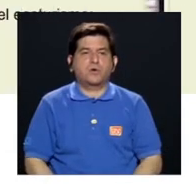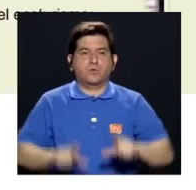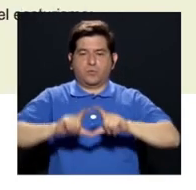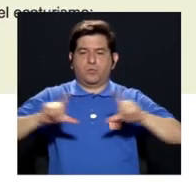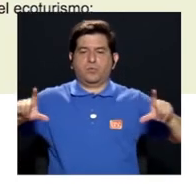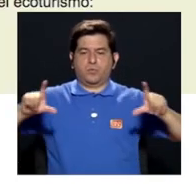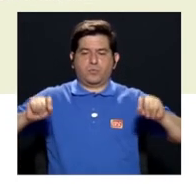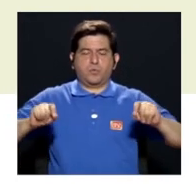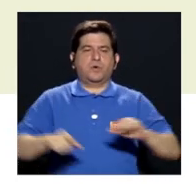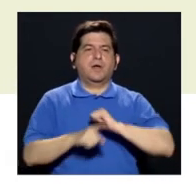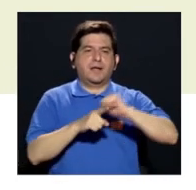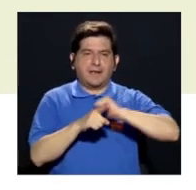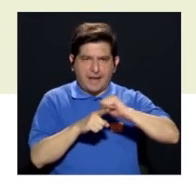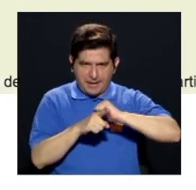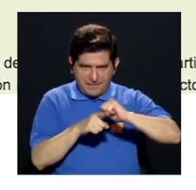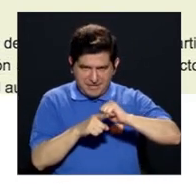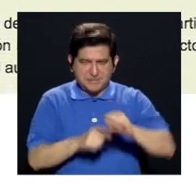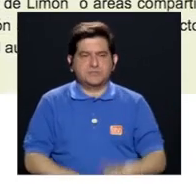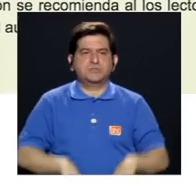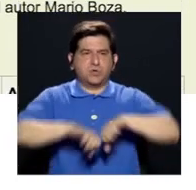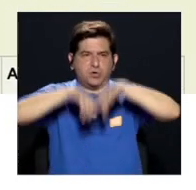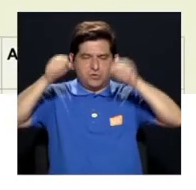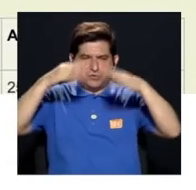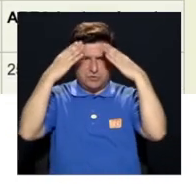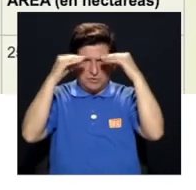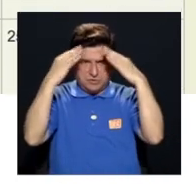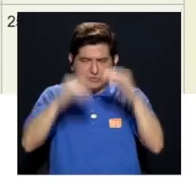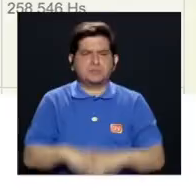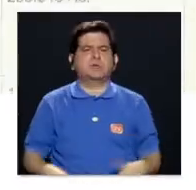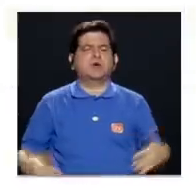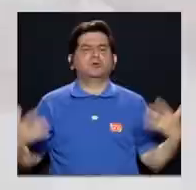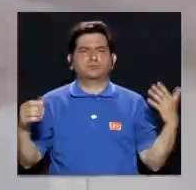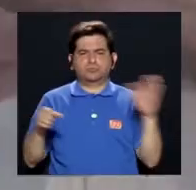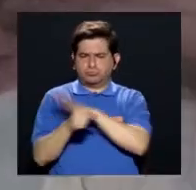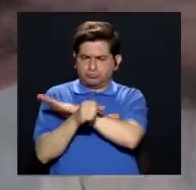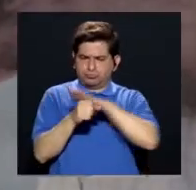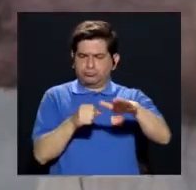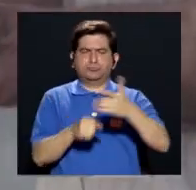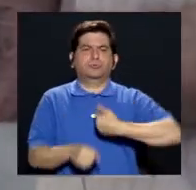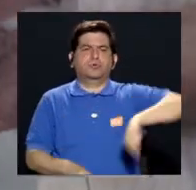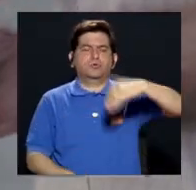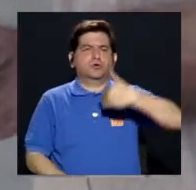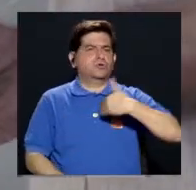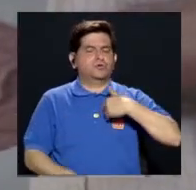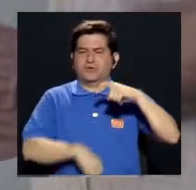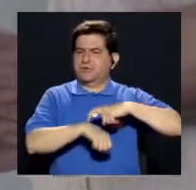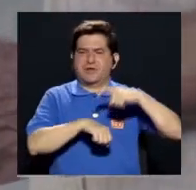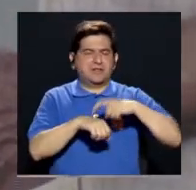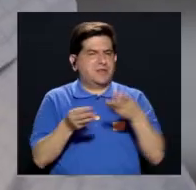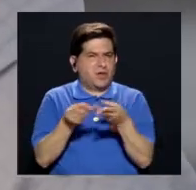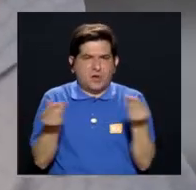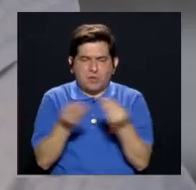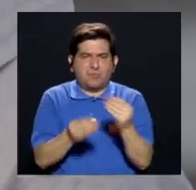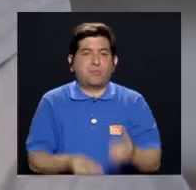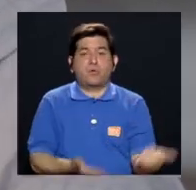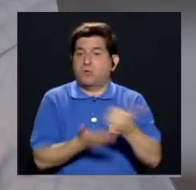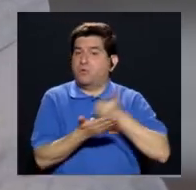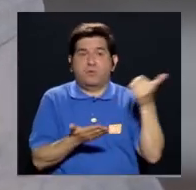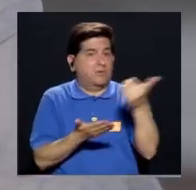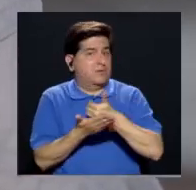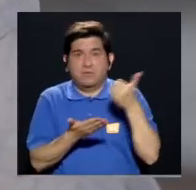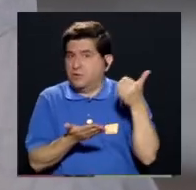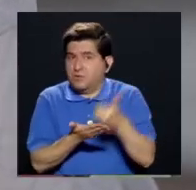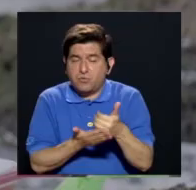sus capacitaciones, sus sistemas de información que son bastante completos. Nosotros no tenemos el tiempo para generarla y tampoco los recursos